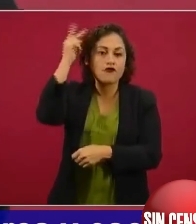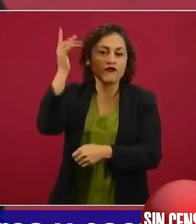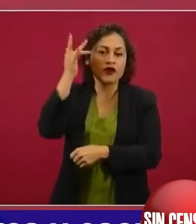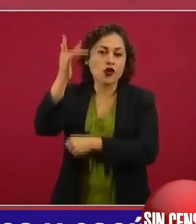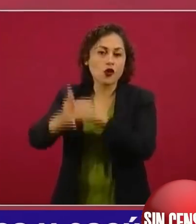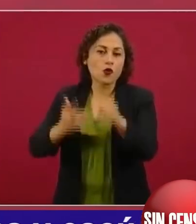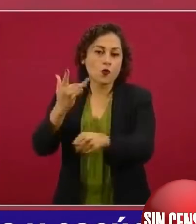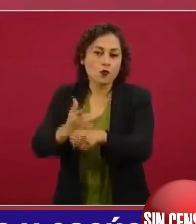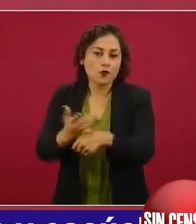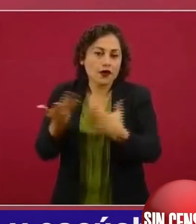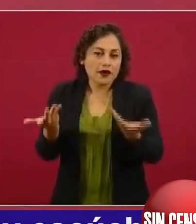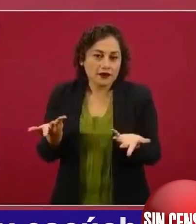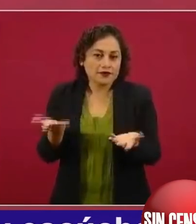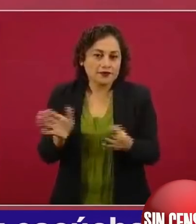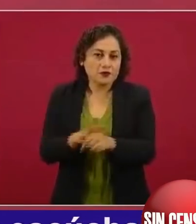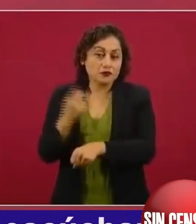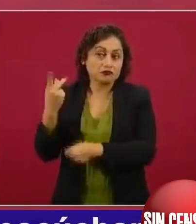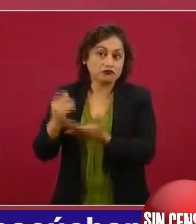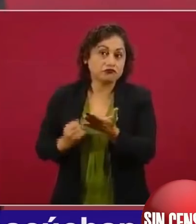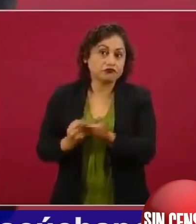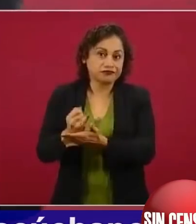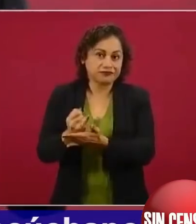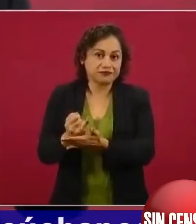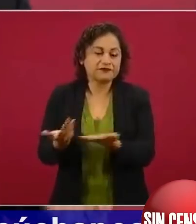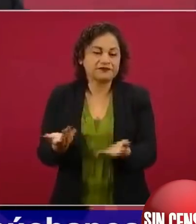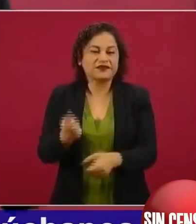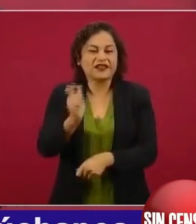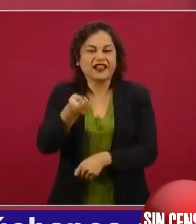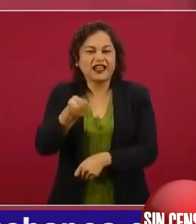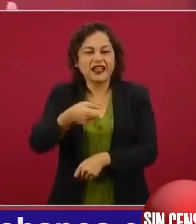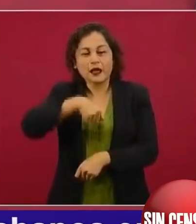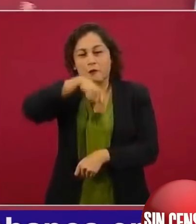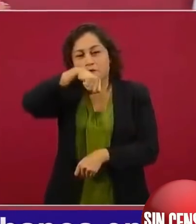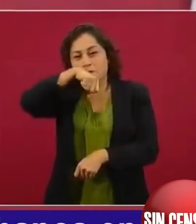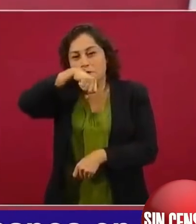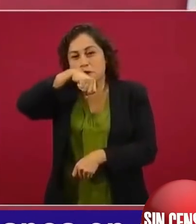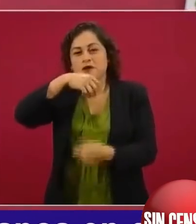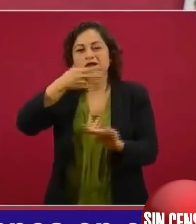¿En qué consistía el besamano? Pues que